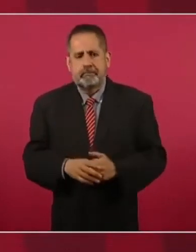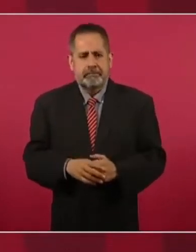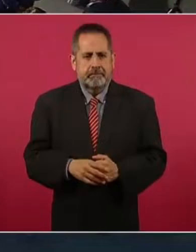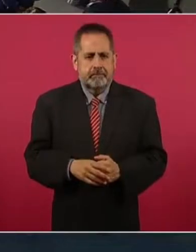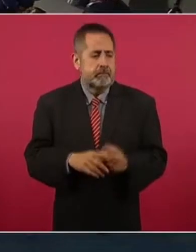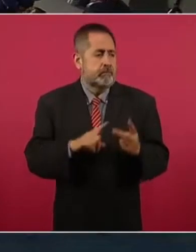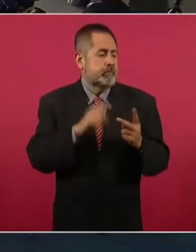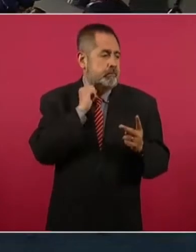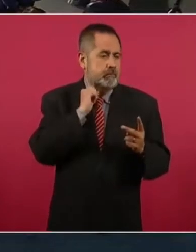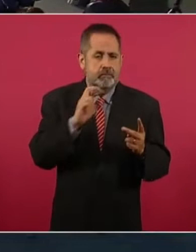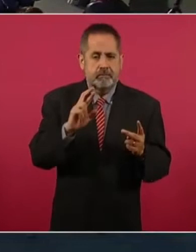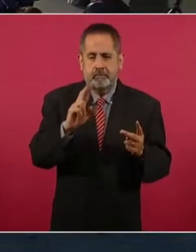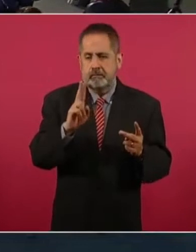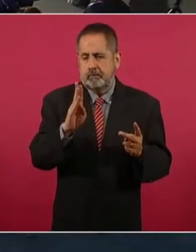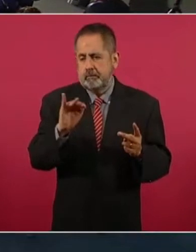o al senador Rubio